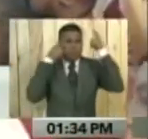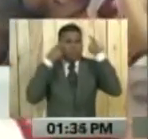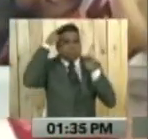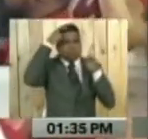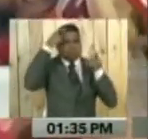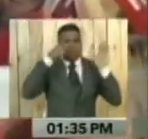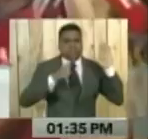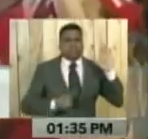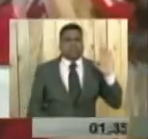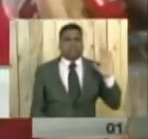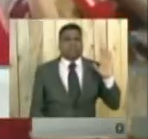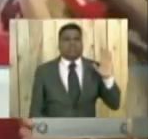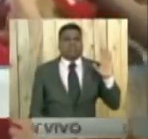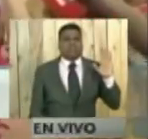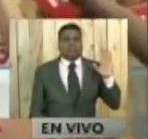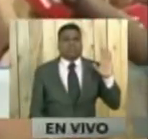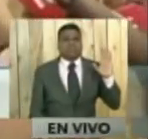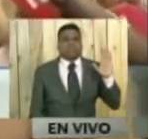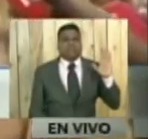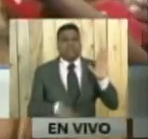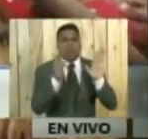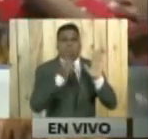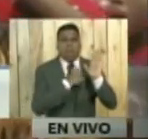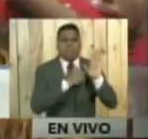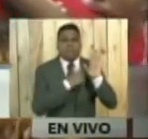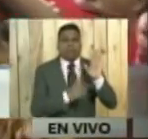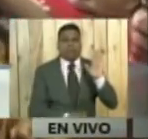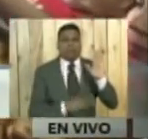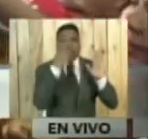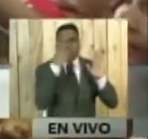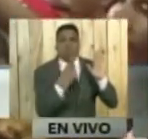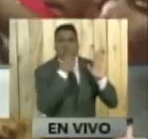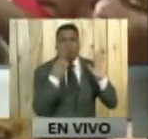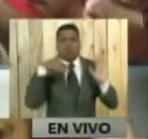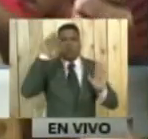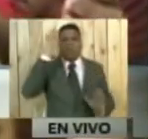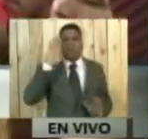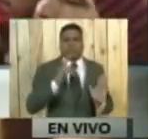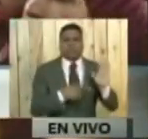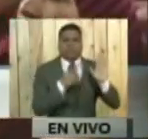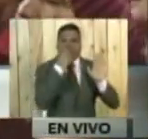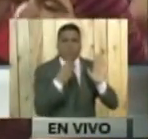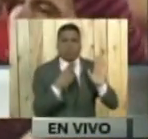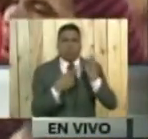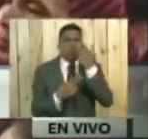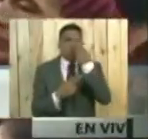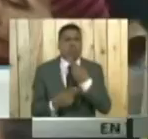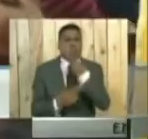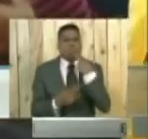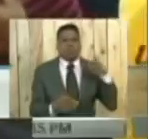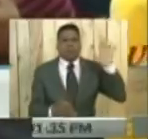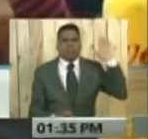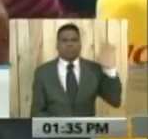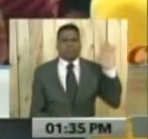Chávez. Y con la mano en alza, juramos lo siguiente.